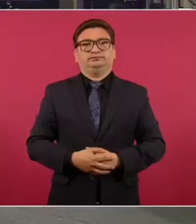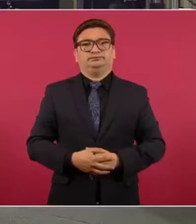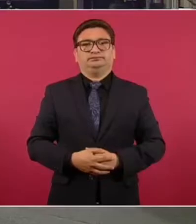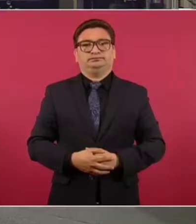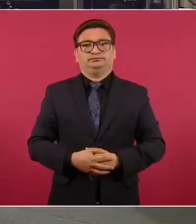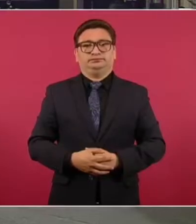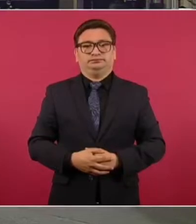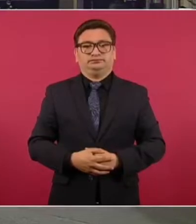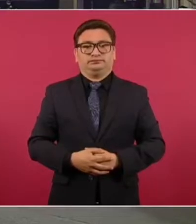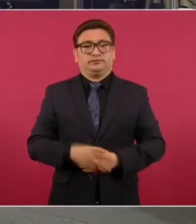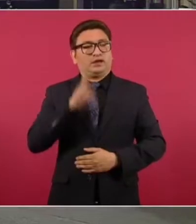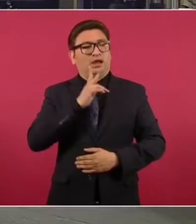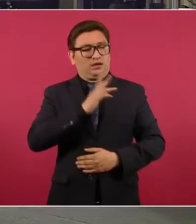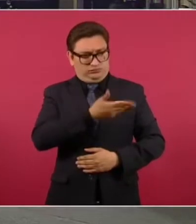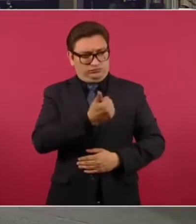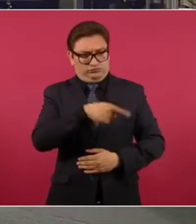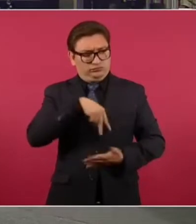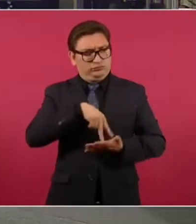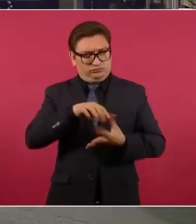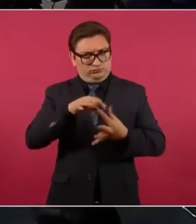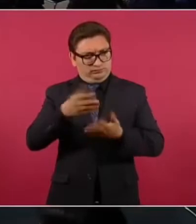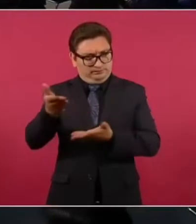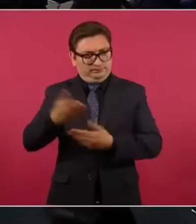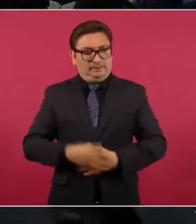atendiendo. A ver si puedes informar.